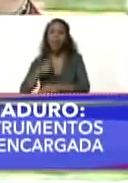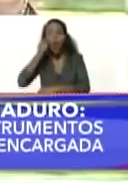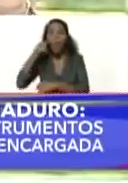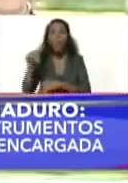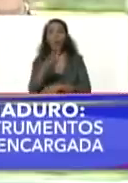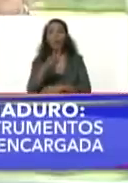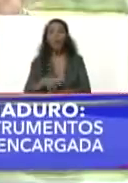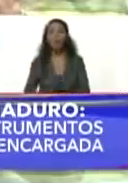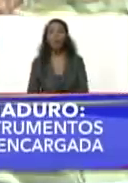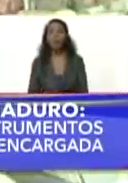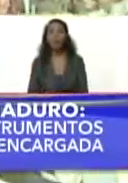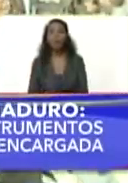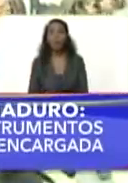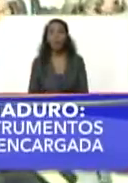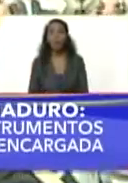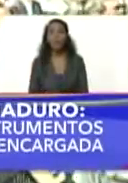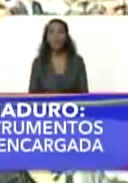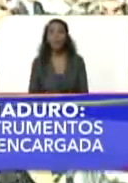pueblos.